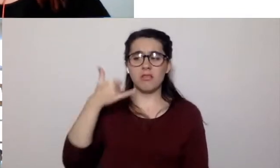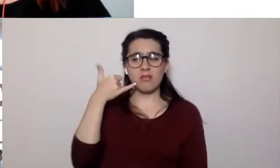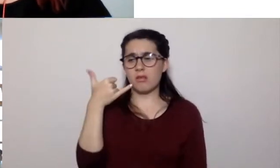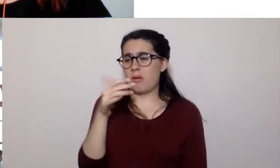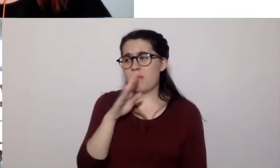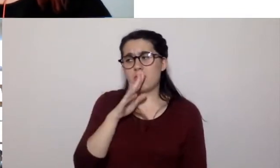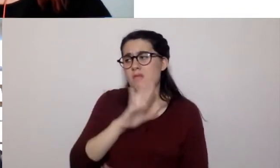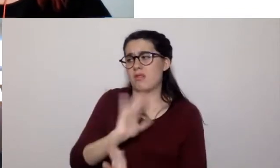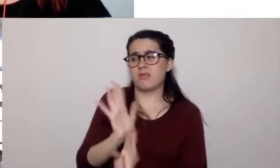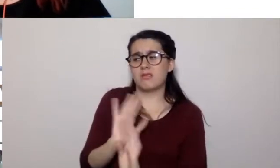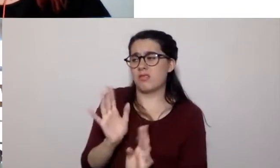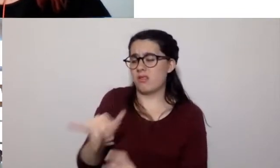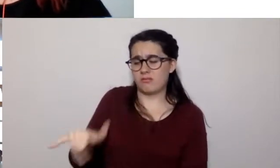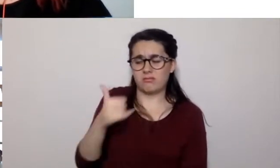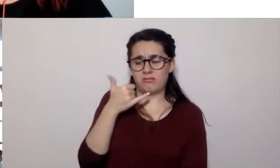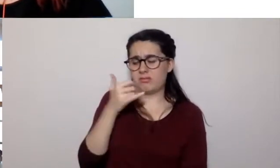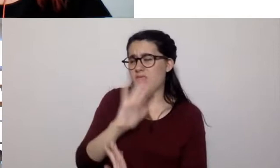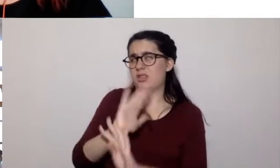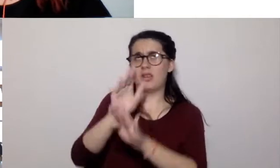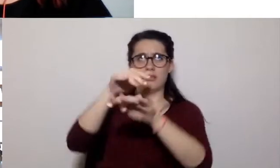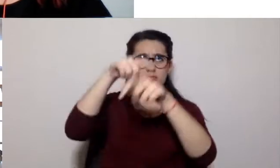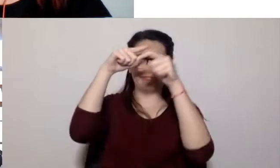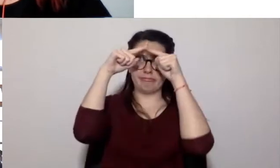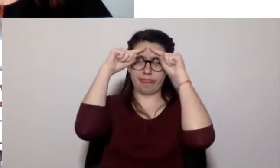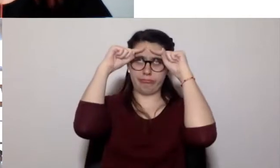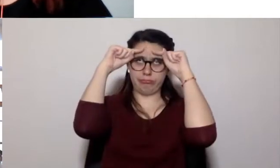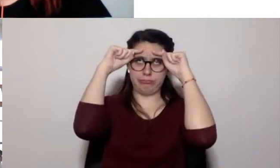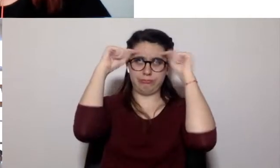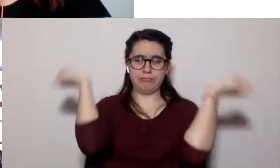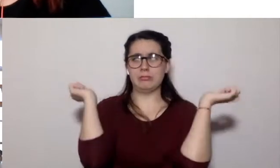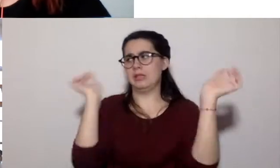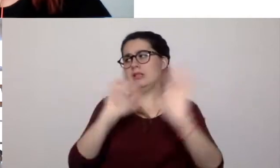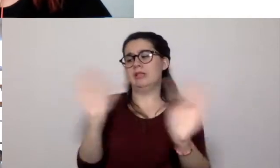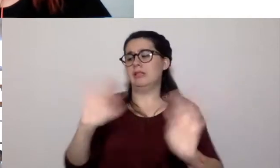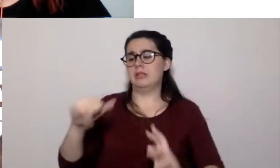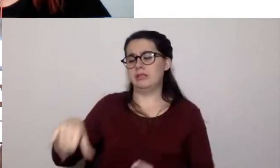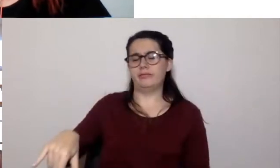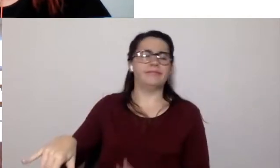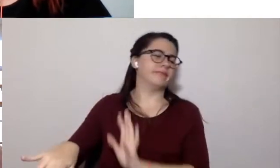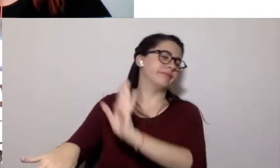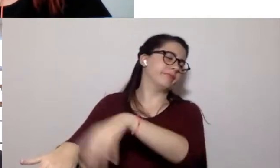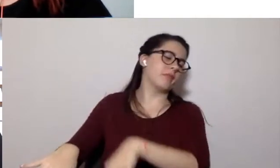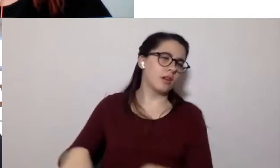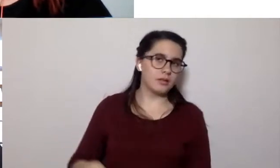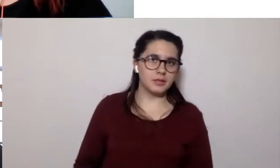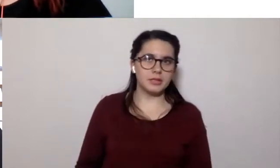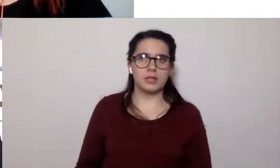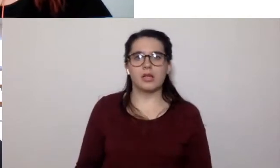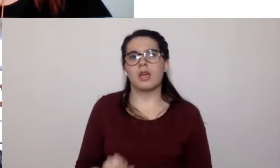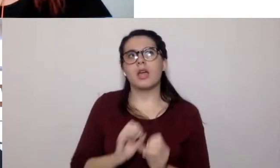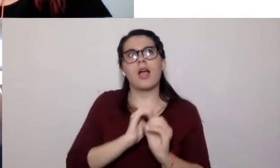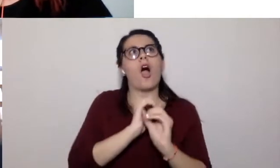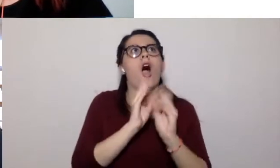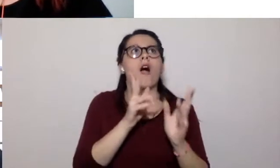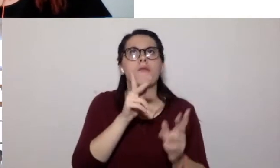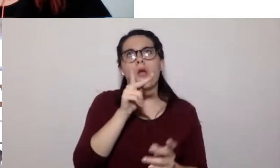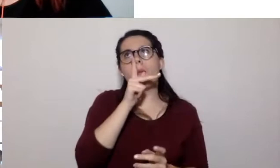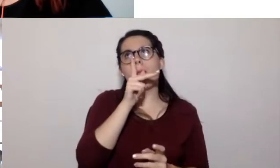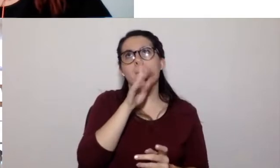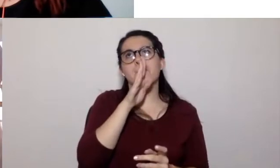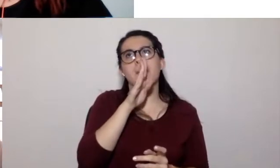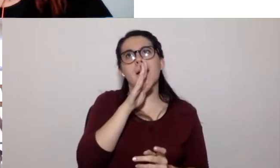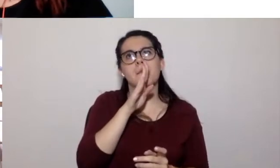contestar a mi mamá porque ya me tiene hasta acá, ¿no? Entonces, y bueno, la mamá, pues eso hace que suba y suba y suba así,